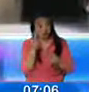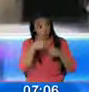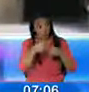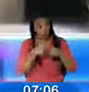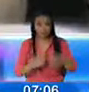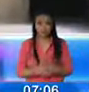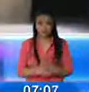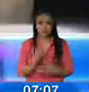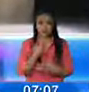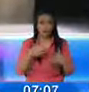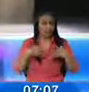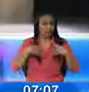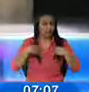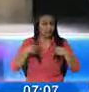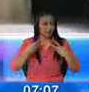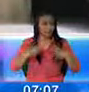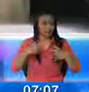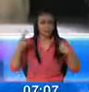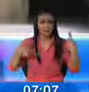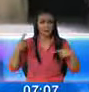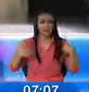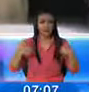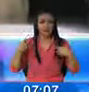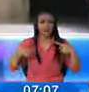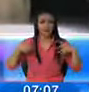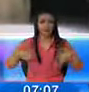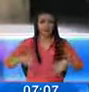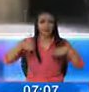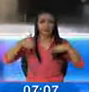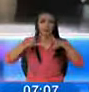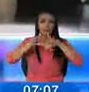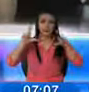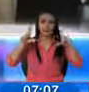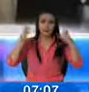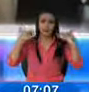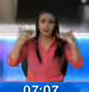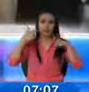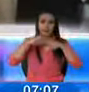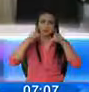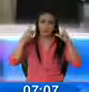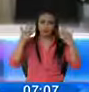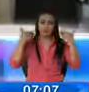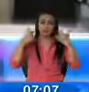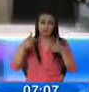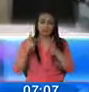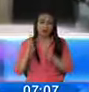yo ya acepté la invitación al debate de la Cámara de Comercio de Guayaquil. Espero que el señor